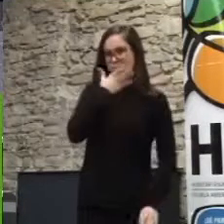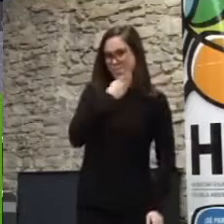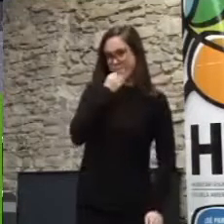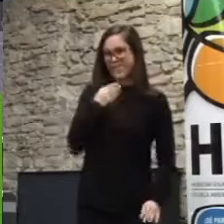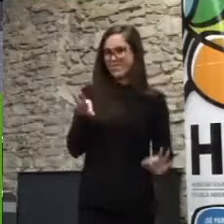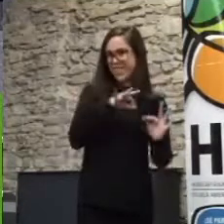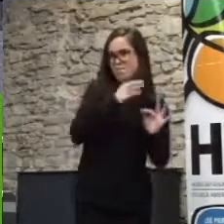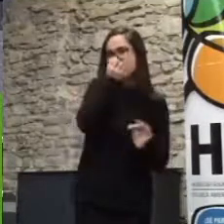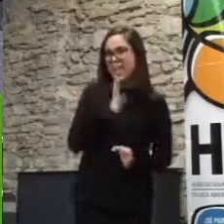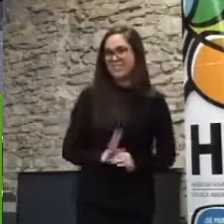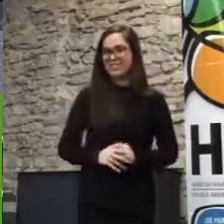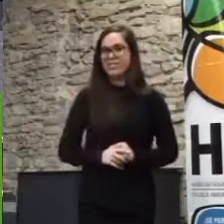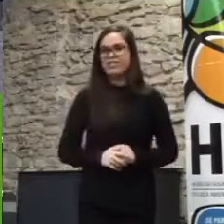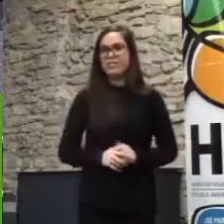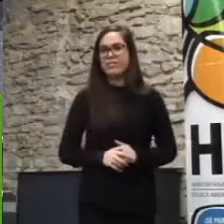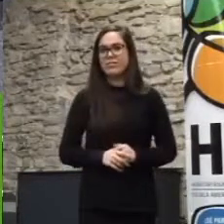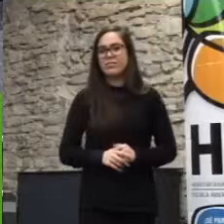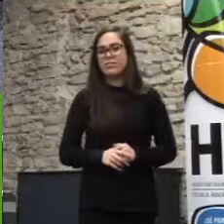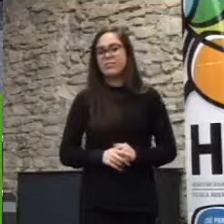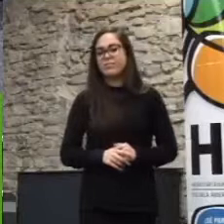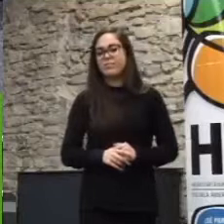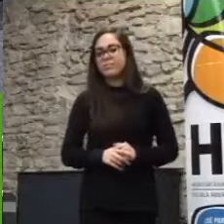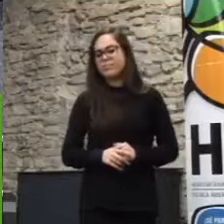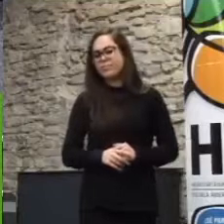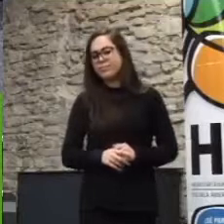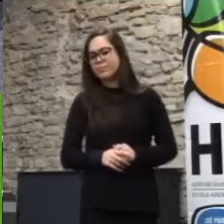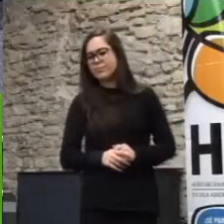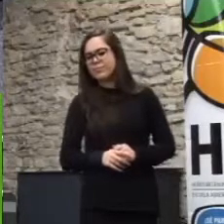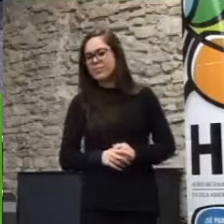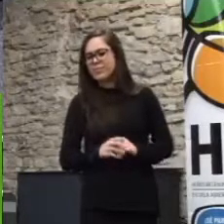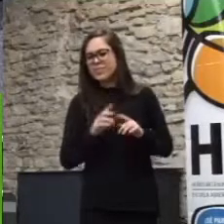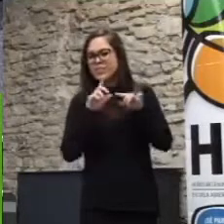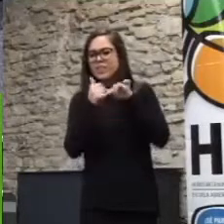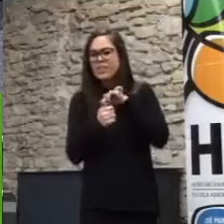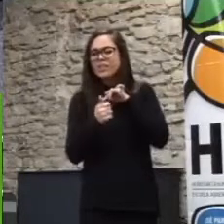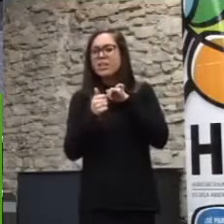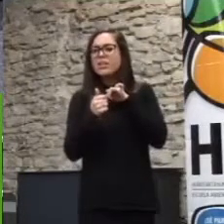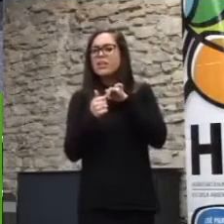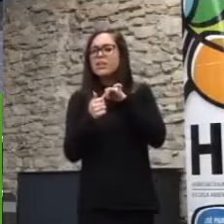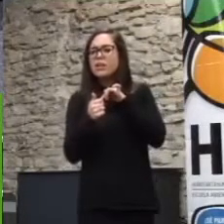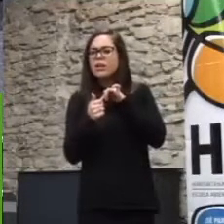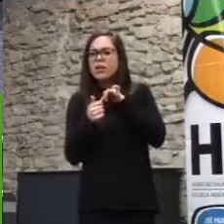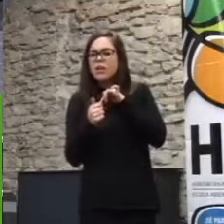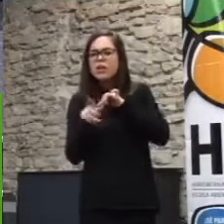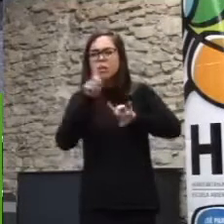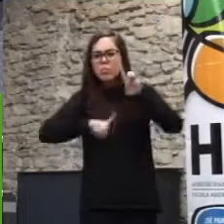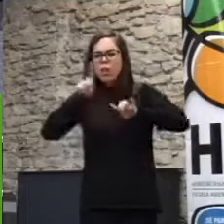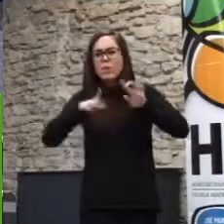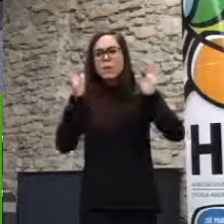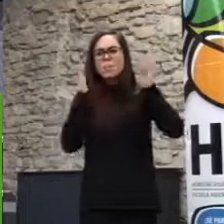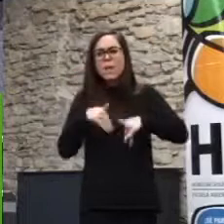bueno, lo que fuera, ¿no? Una obra o lo que sea. Y ese, hombre, no es que sea el problema. El problema es lo que tú hagas. Pero tú tienes que saber